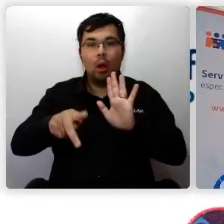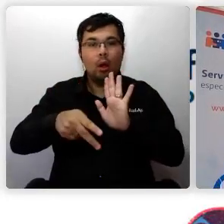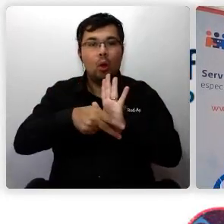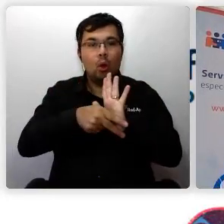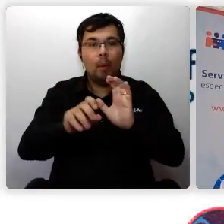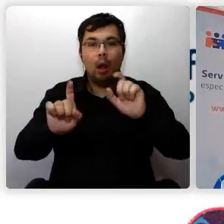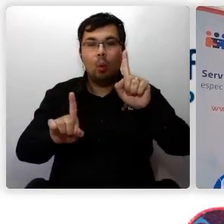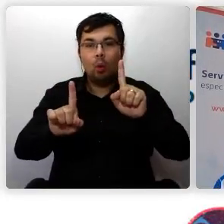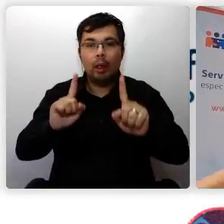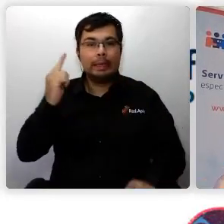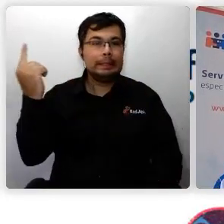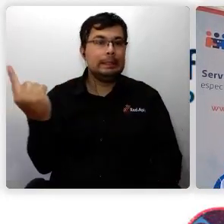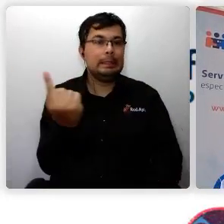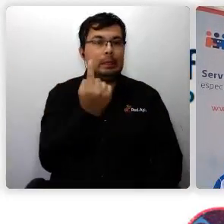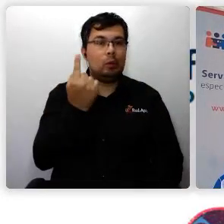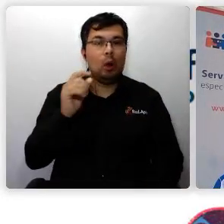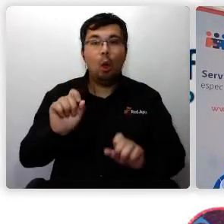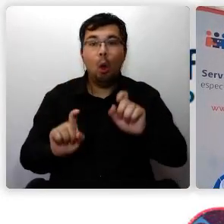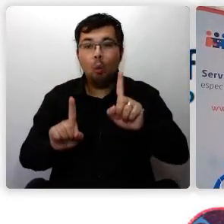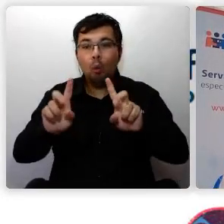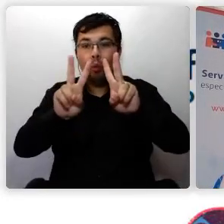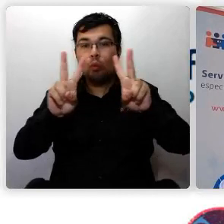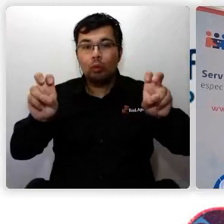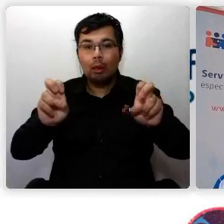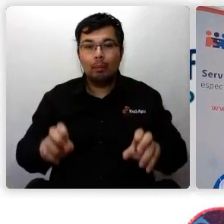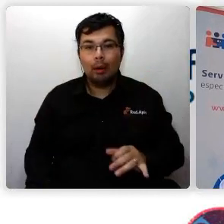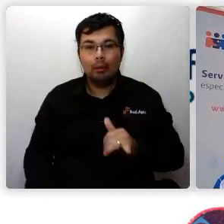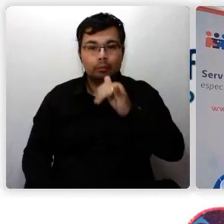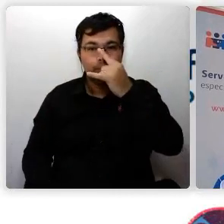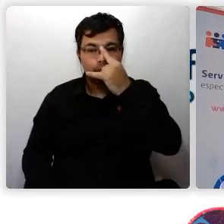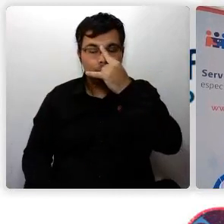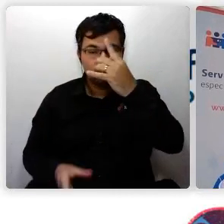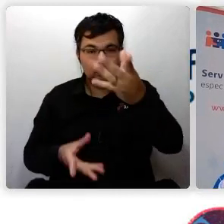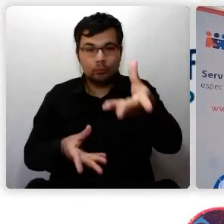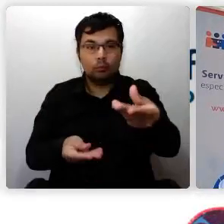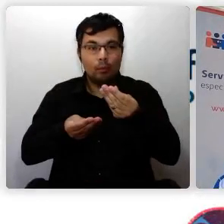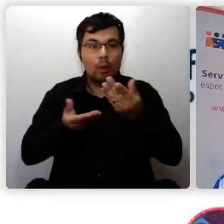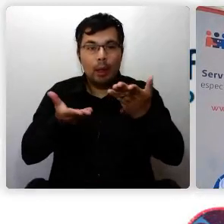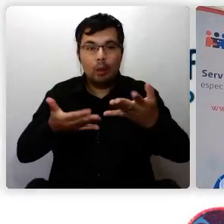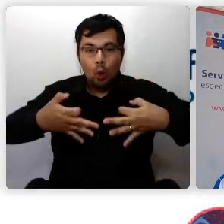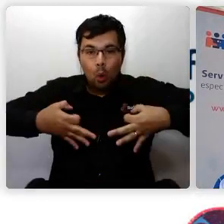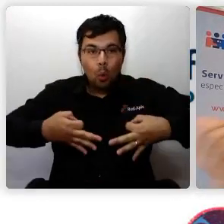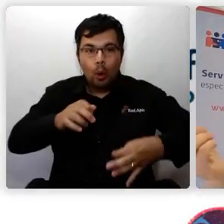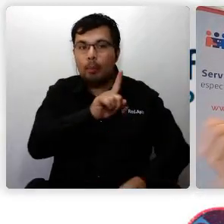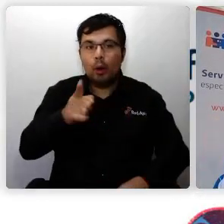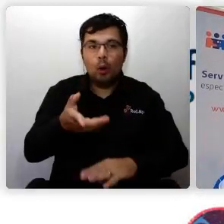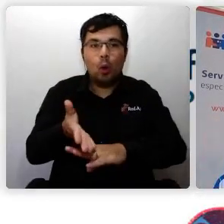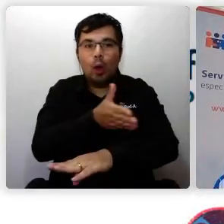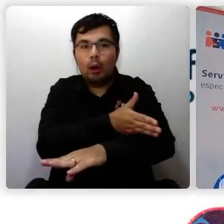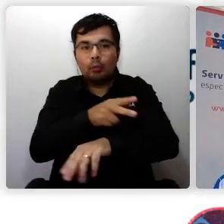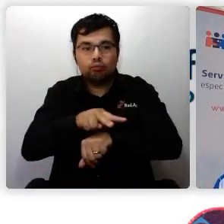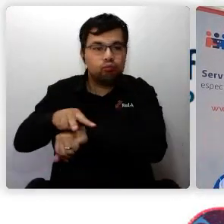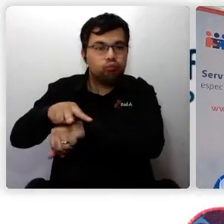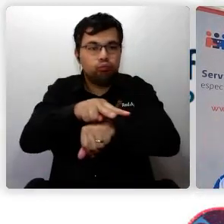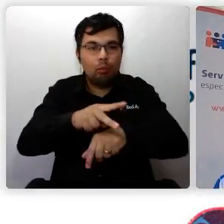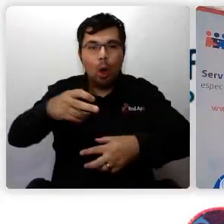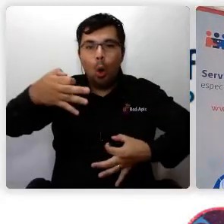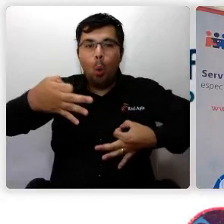liquidación que le llegó, e intermediar. Esto justamente para no llegar a una instancia administrativa, a una instancia judicial frente a los